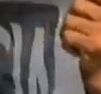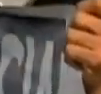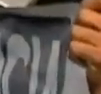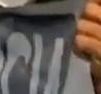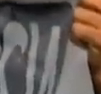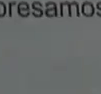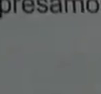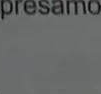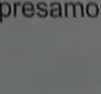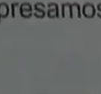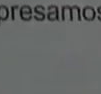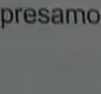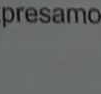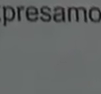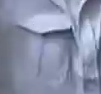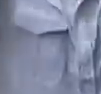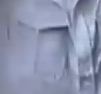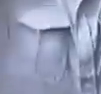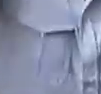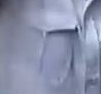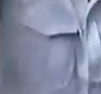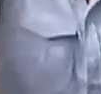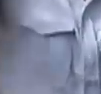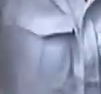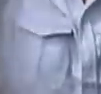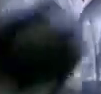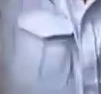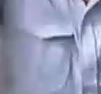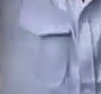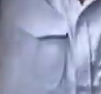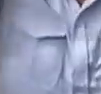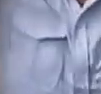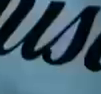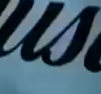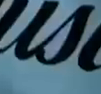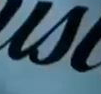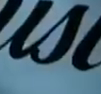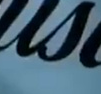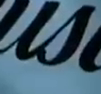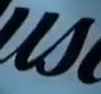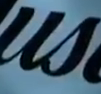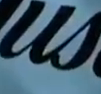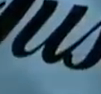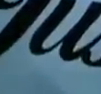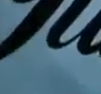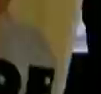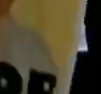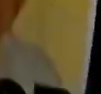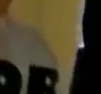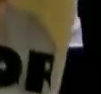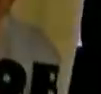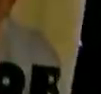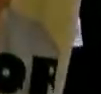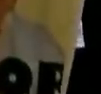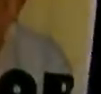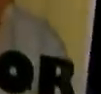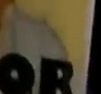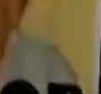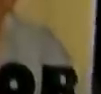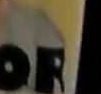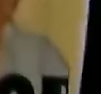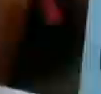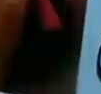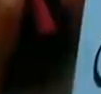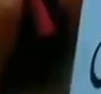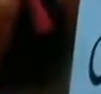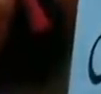Se realizó un plantón contra la muerte y la inseguridad en el centro de Guayaquil. Familiares de víctimas de sicariato se apostaron en los bajos del edificio